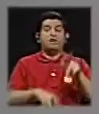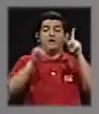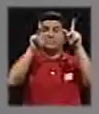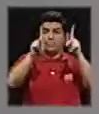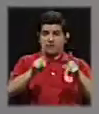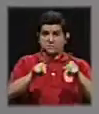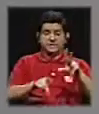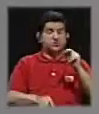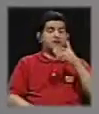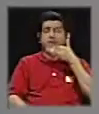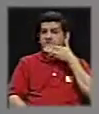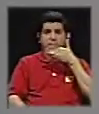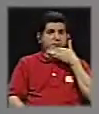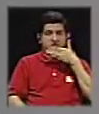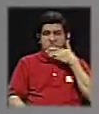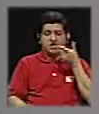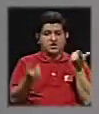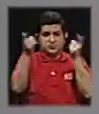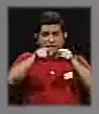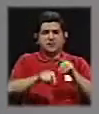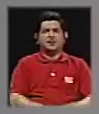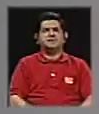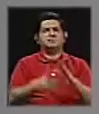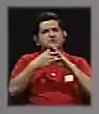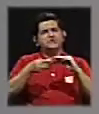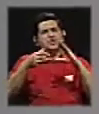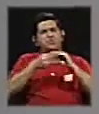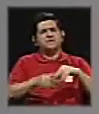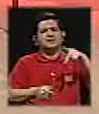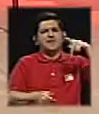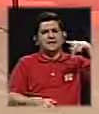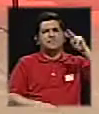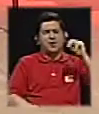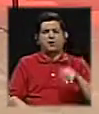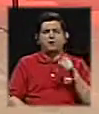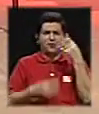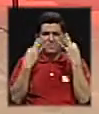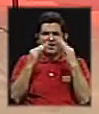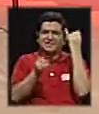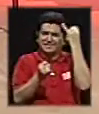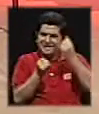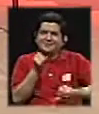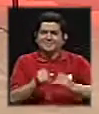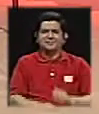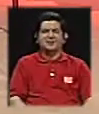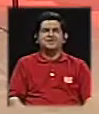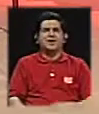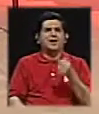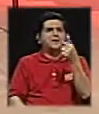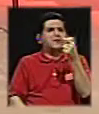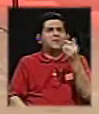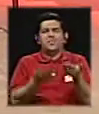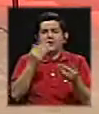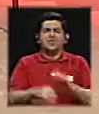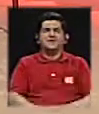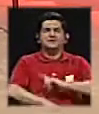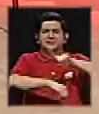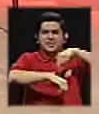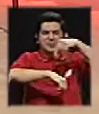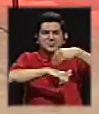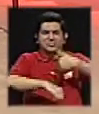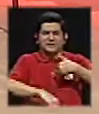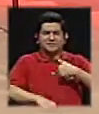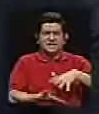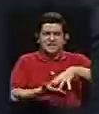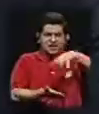personas no indígenas, en este caso. Me comentaba Paolo, y con eso terminamos, un poco las horas que tienen asignadas